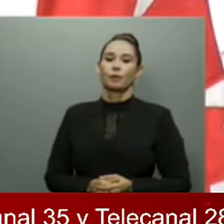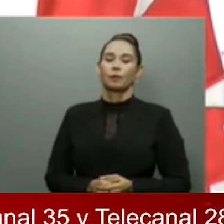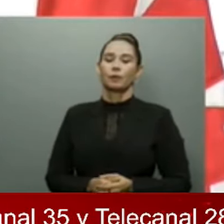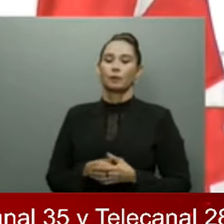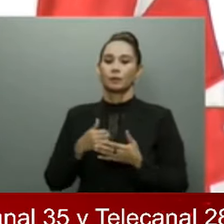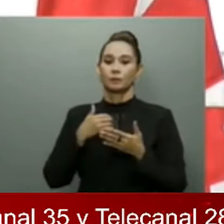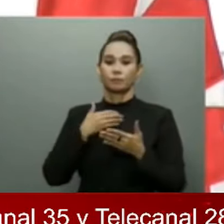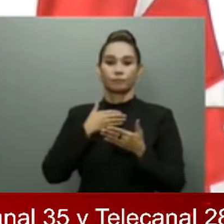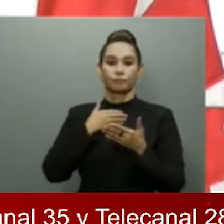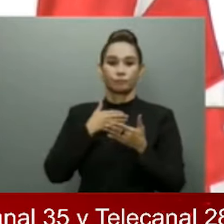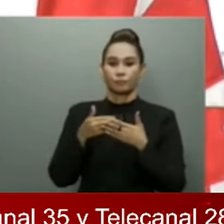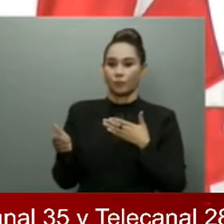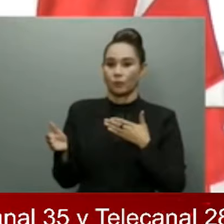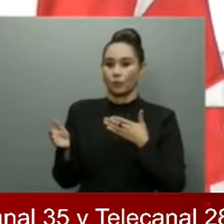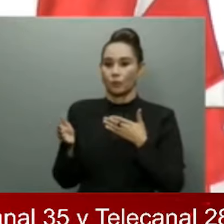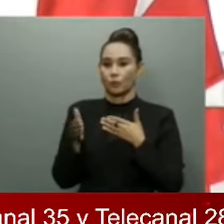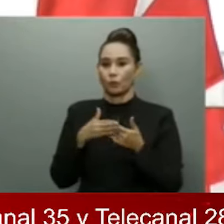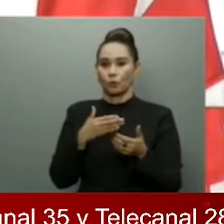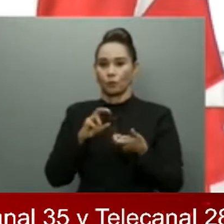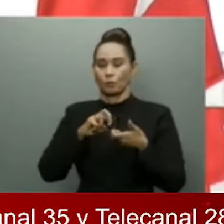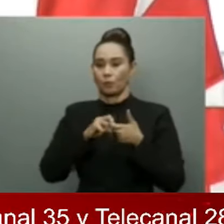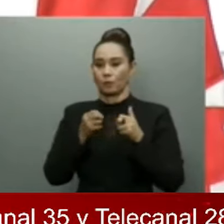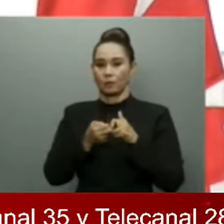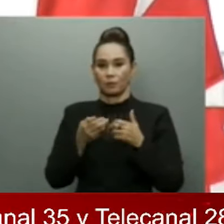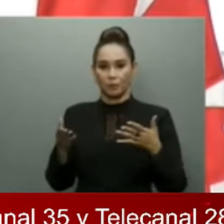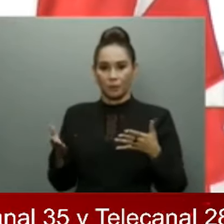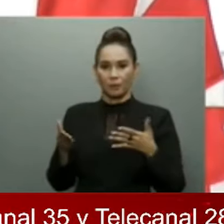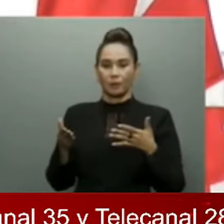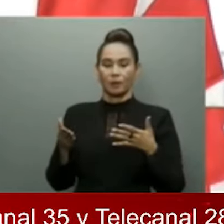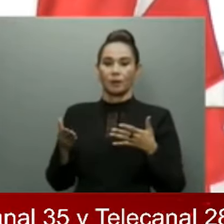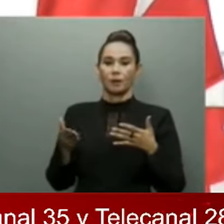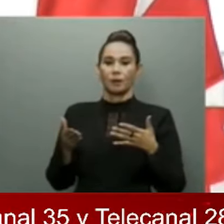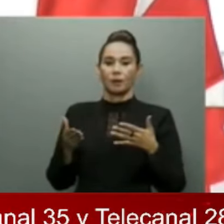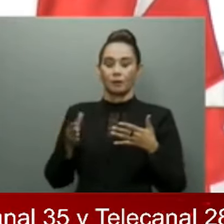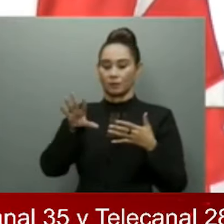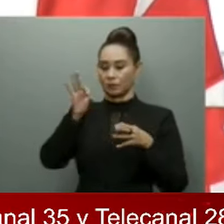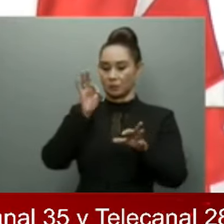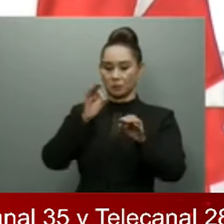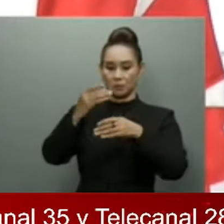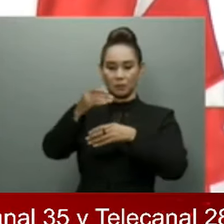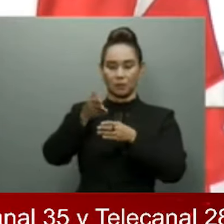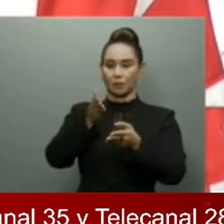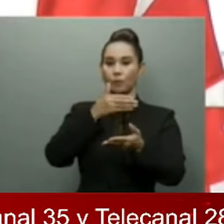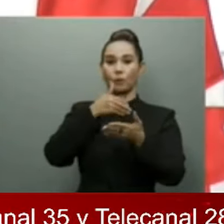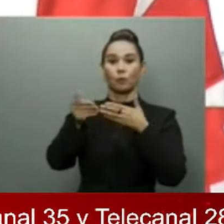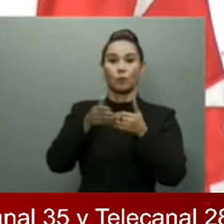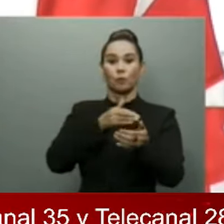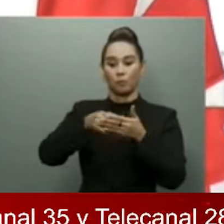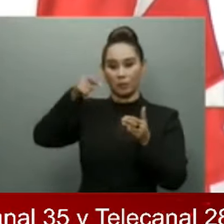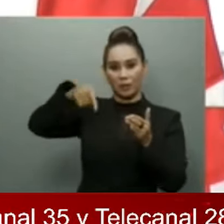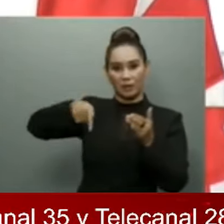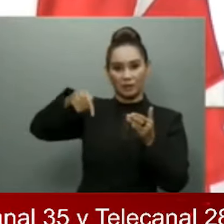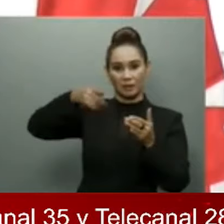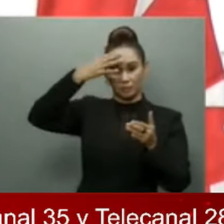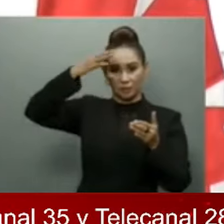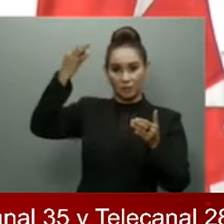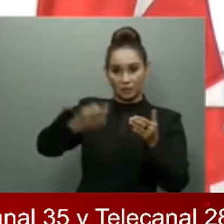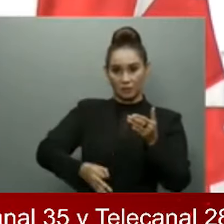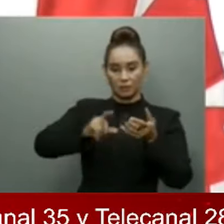No importa los escollos, no importa los problemas que encontremos en el camino, aquí hay una firme decisión para